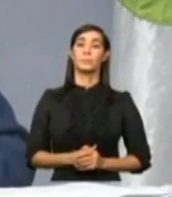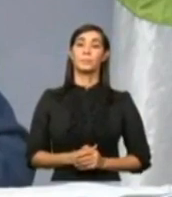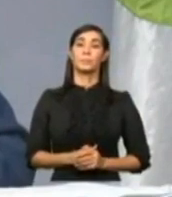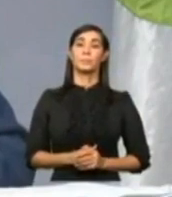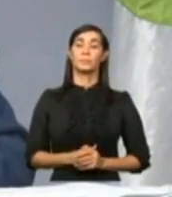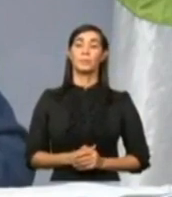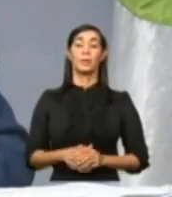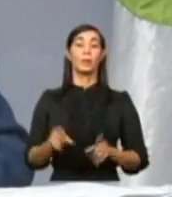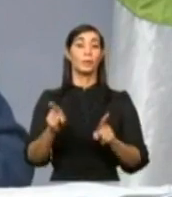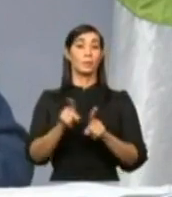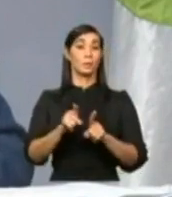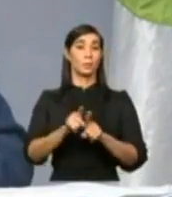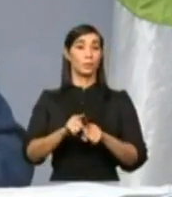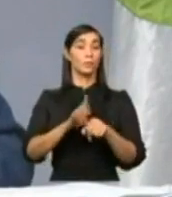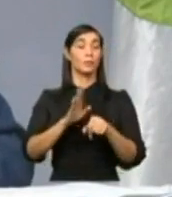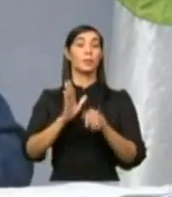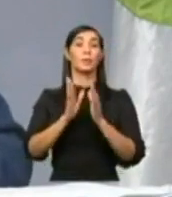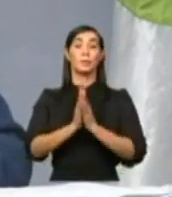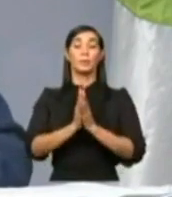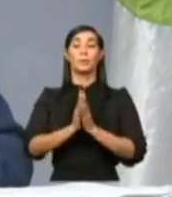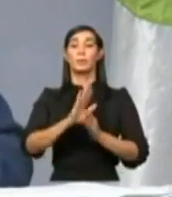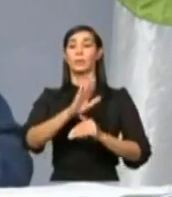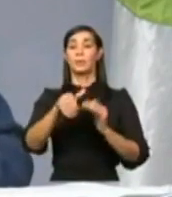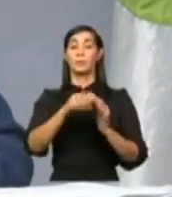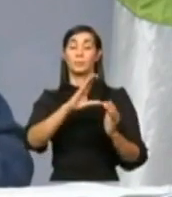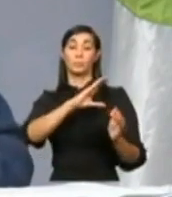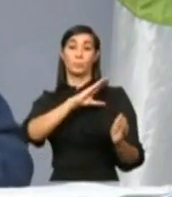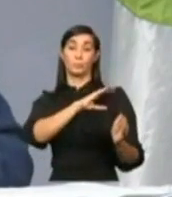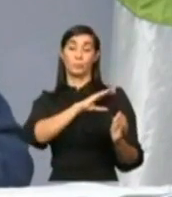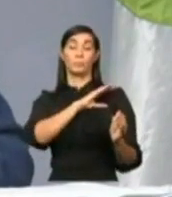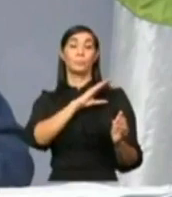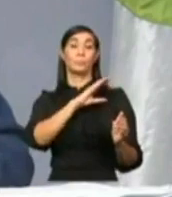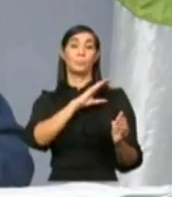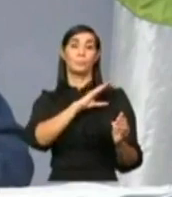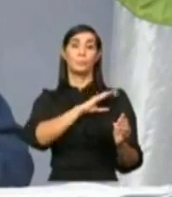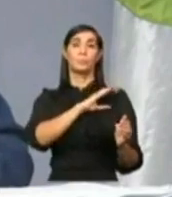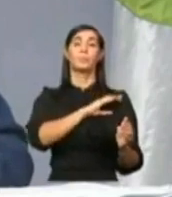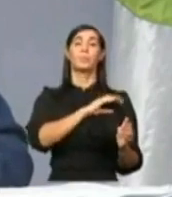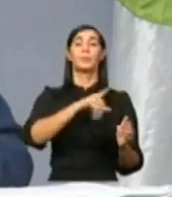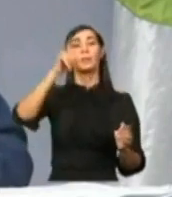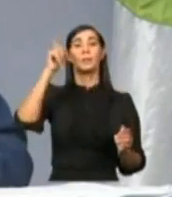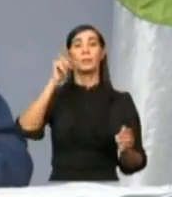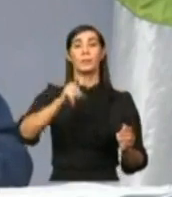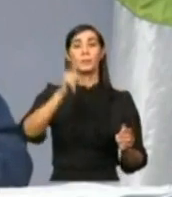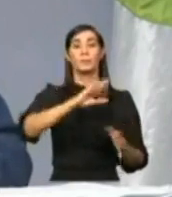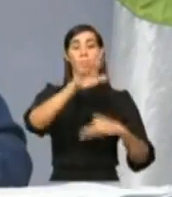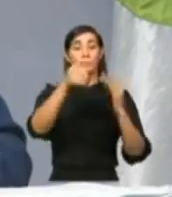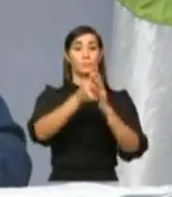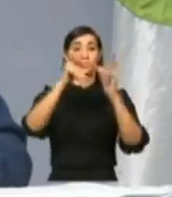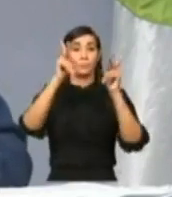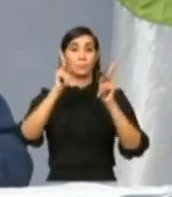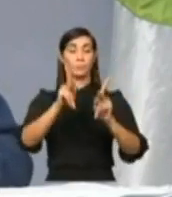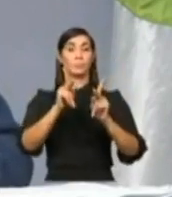Igualmente solicitamos a las autoridades policiales a exigir a los